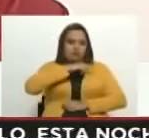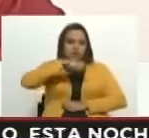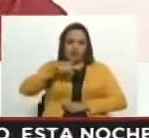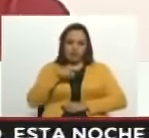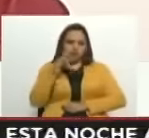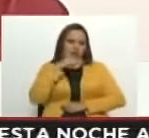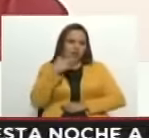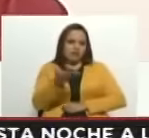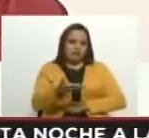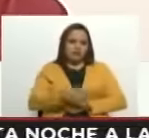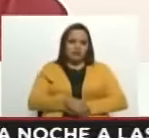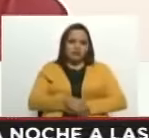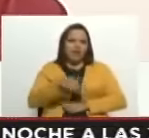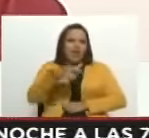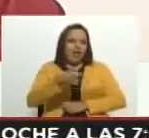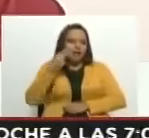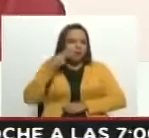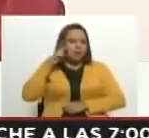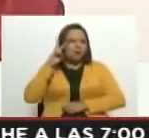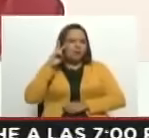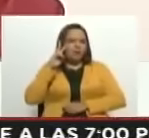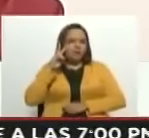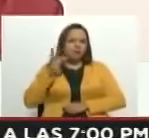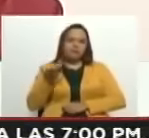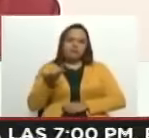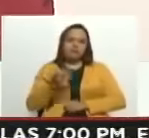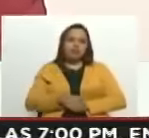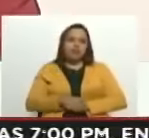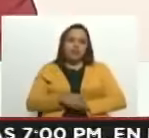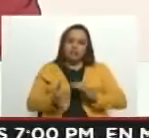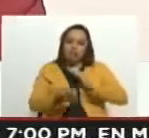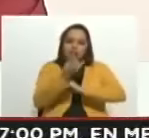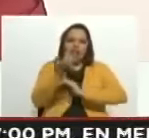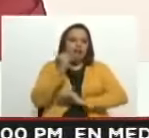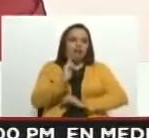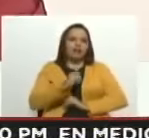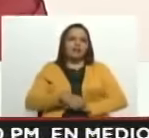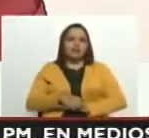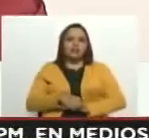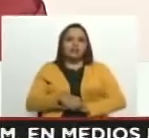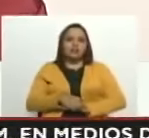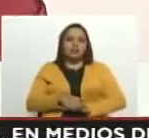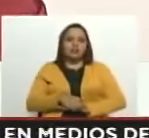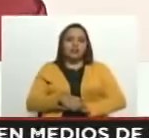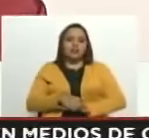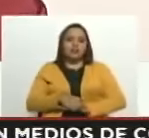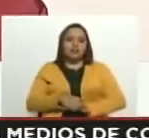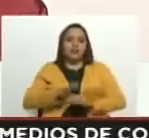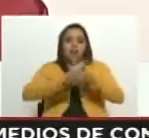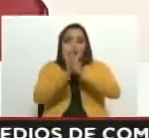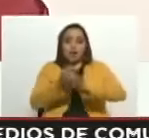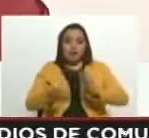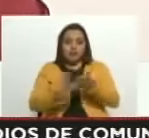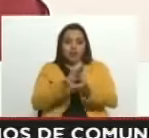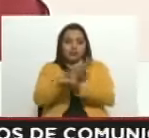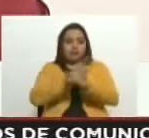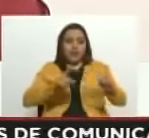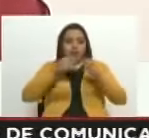nuestro. Es un fraude. Es un fraude que atenta contra la democracia